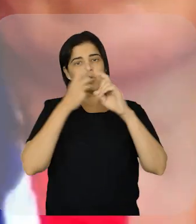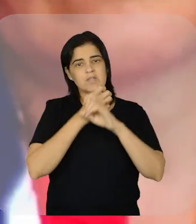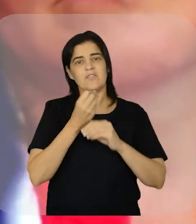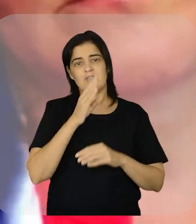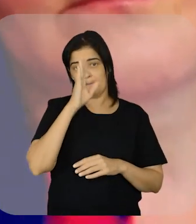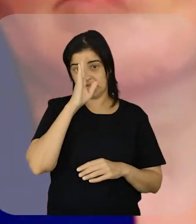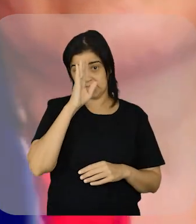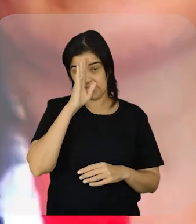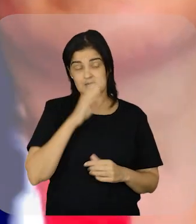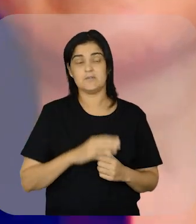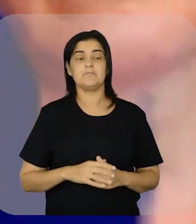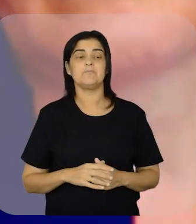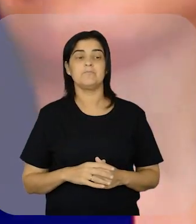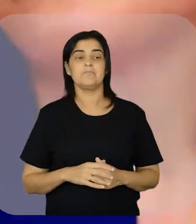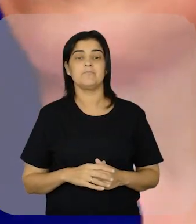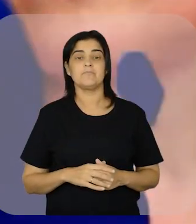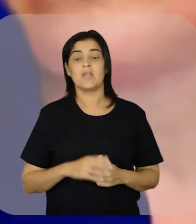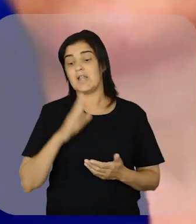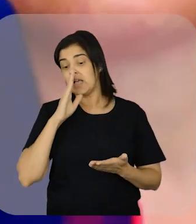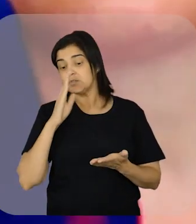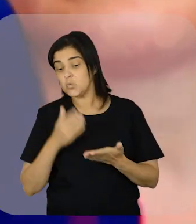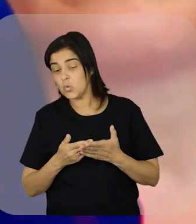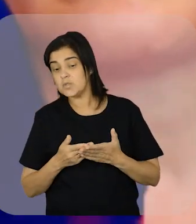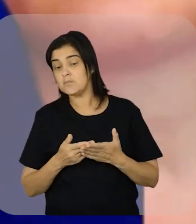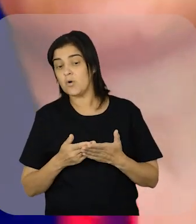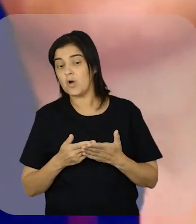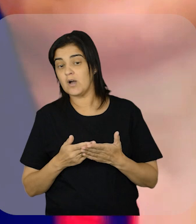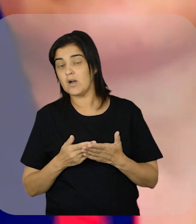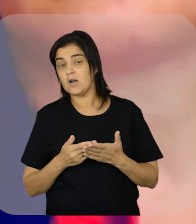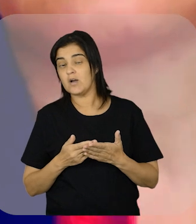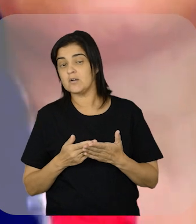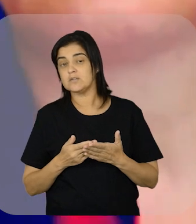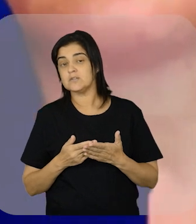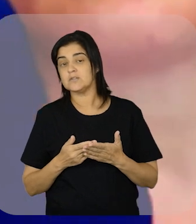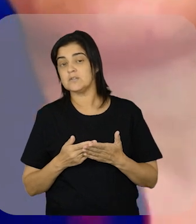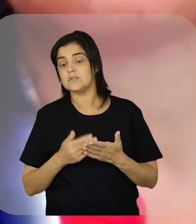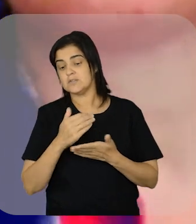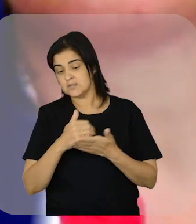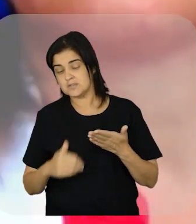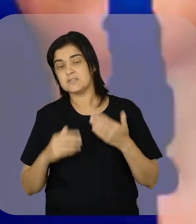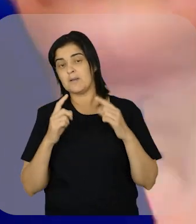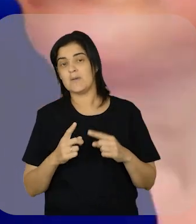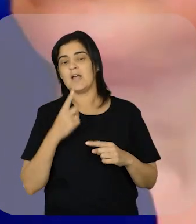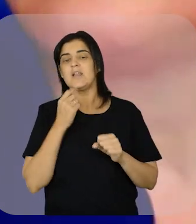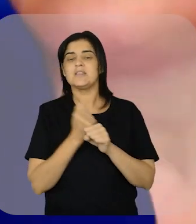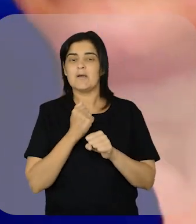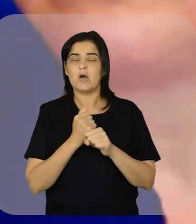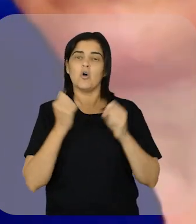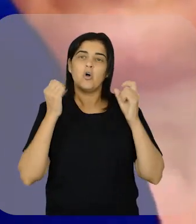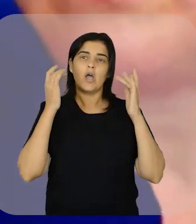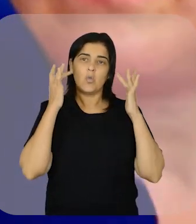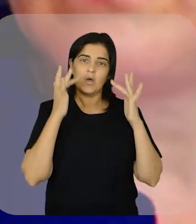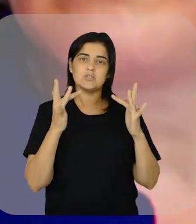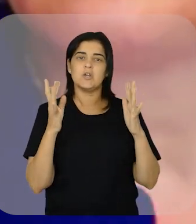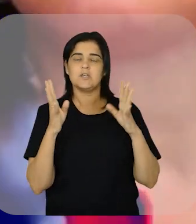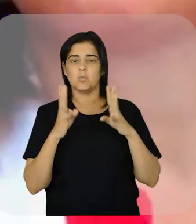aprendizaje y en las últimas instancias también está el trabajo en